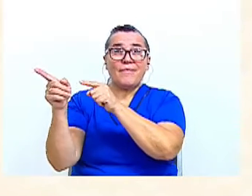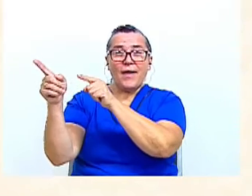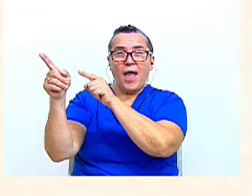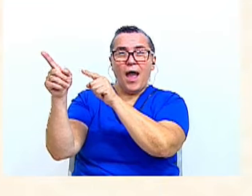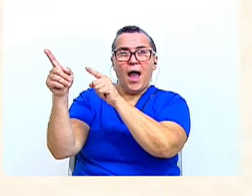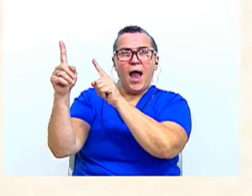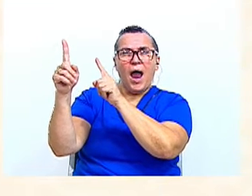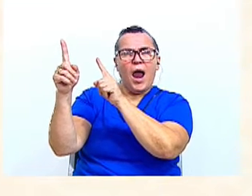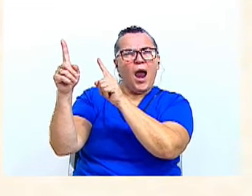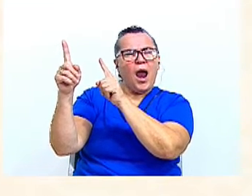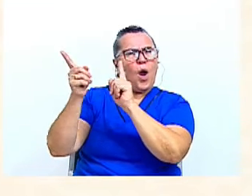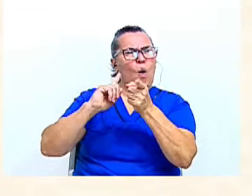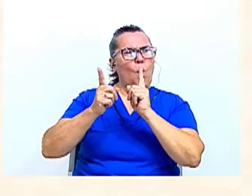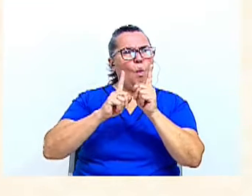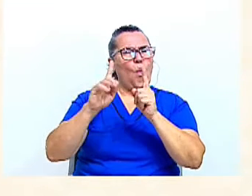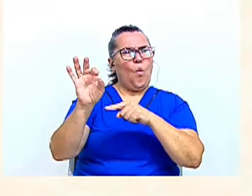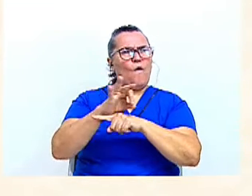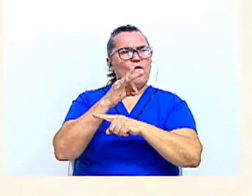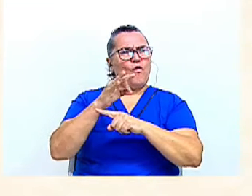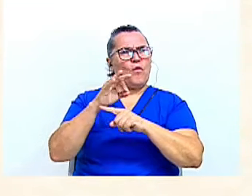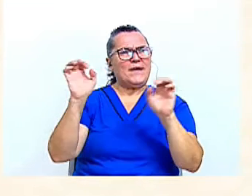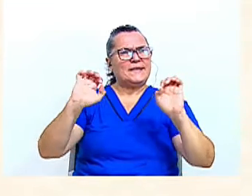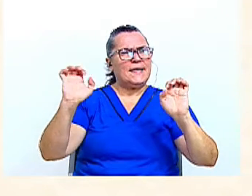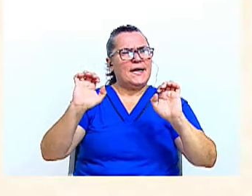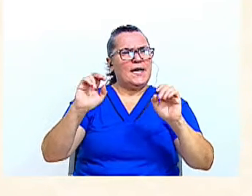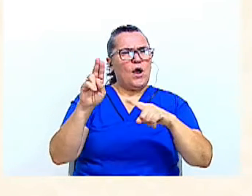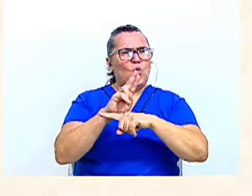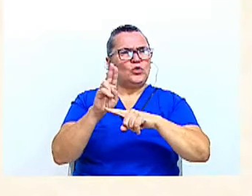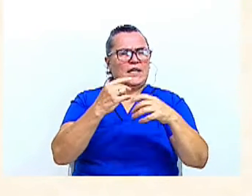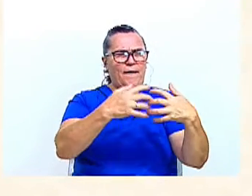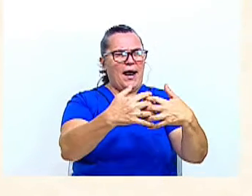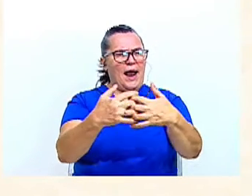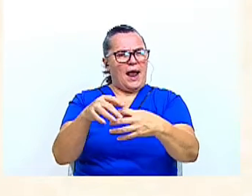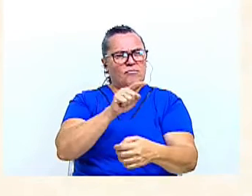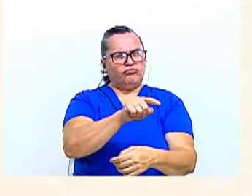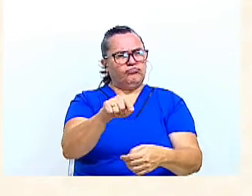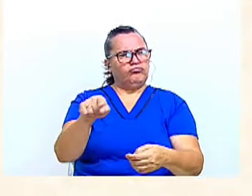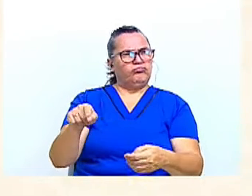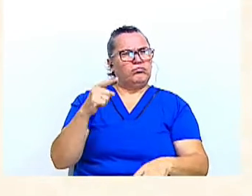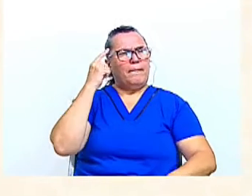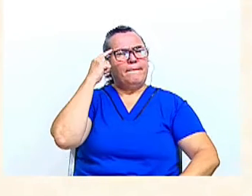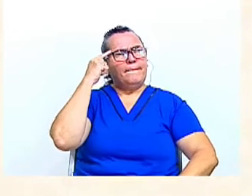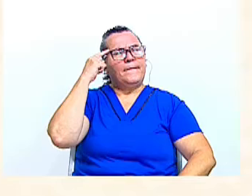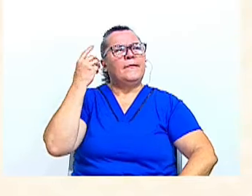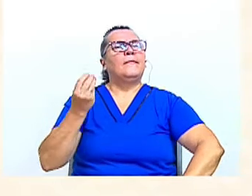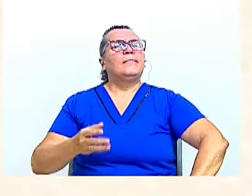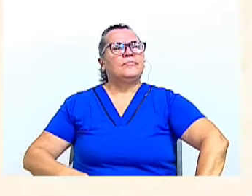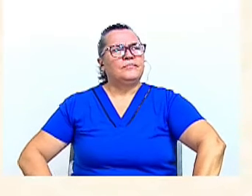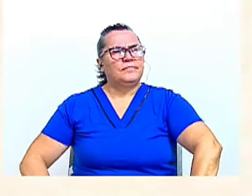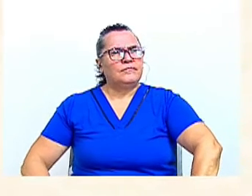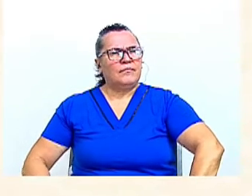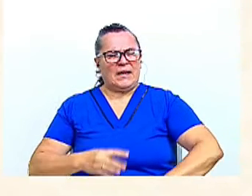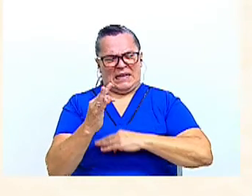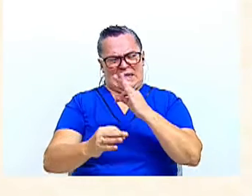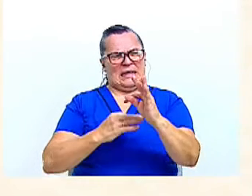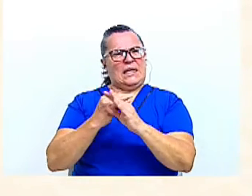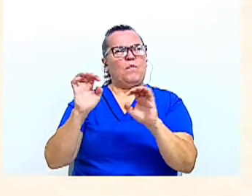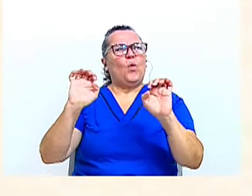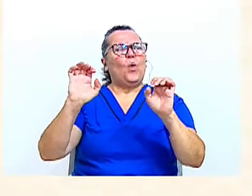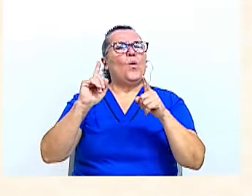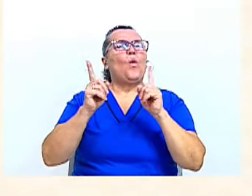¿cuáles formas de energía utilizaban las máquinas? Muchachos, pensemos por un momento. ¿Qué tipo de